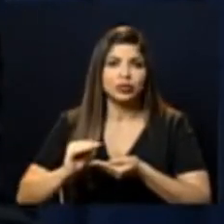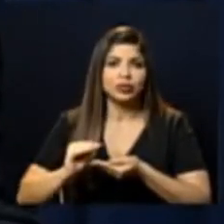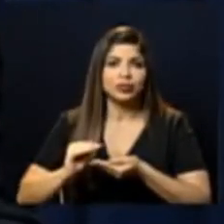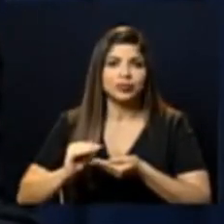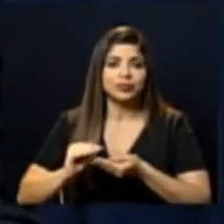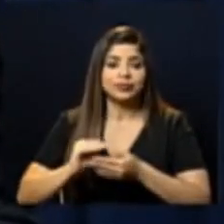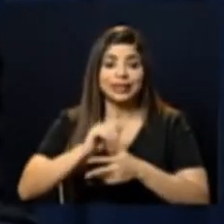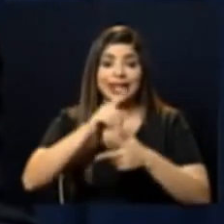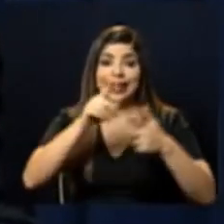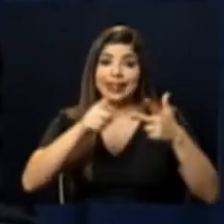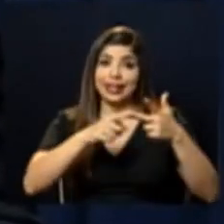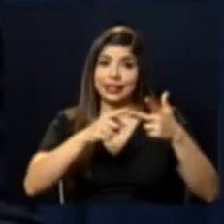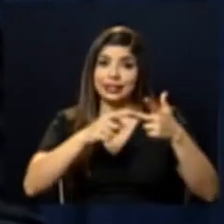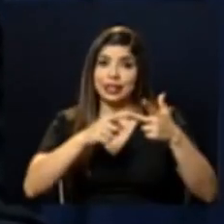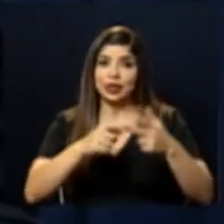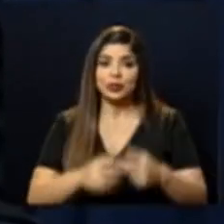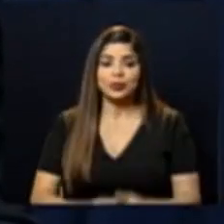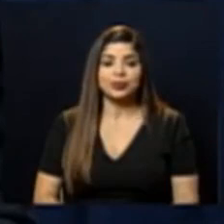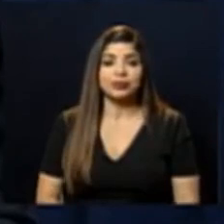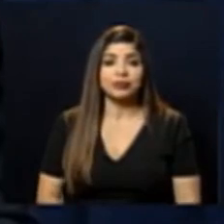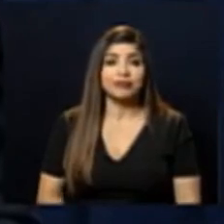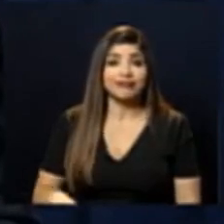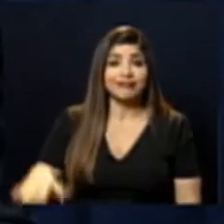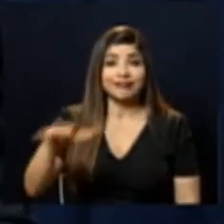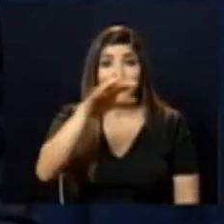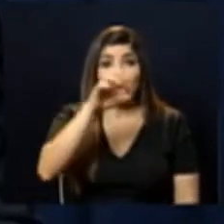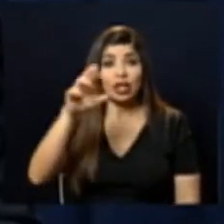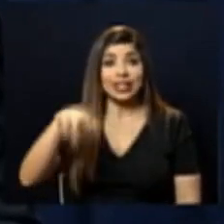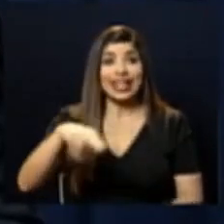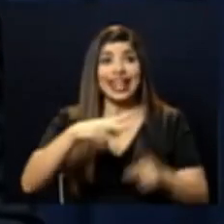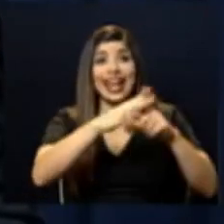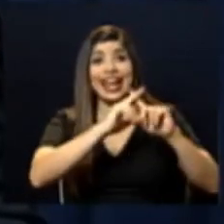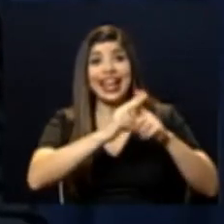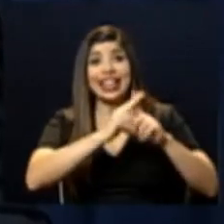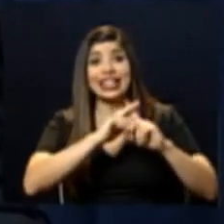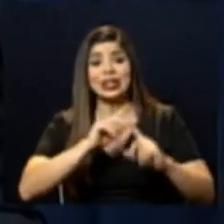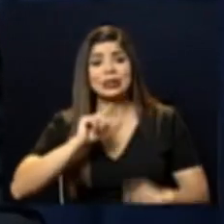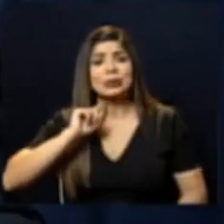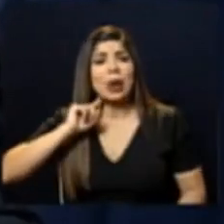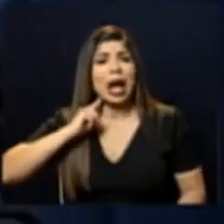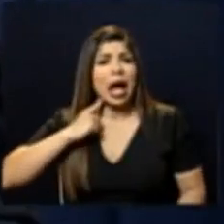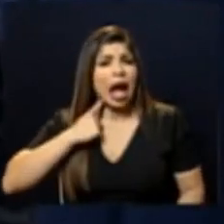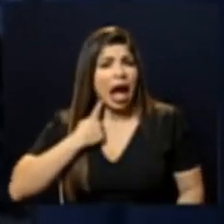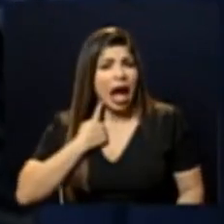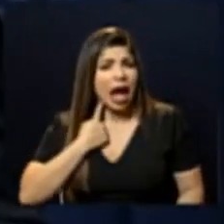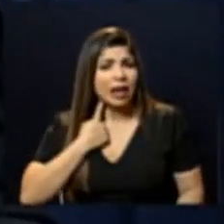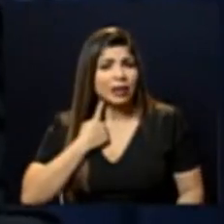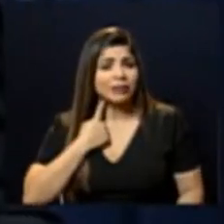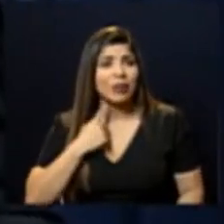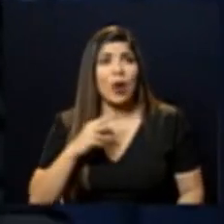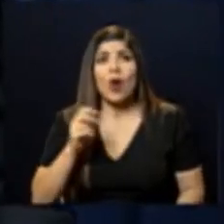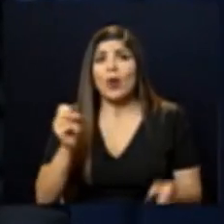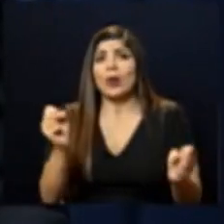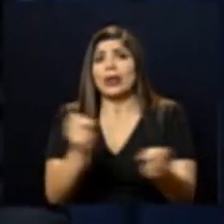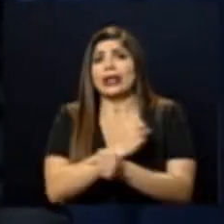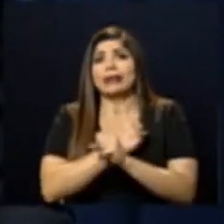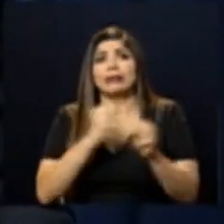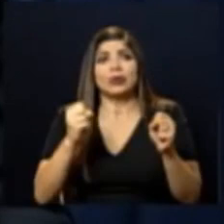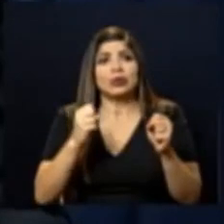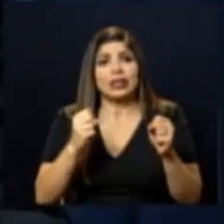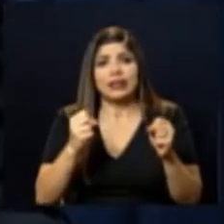Tercero, en Costa Rica el crédito es muy caro o del todo